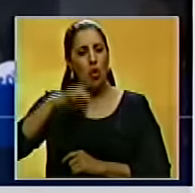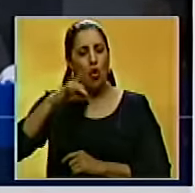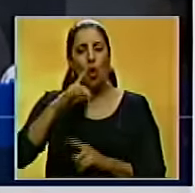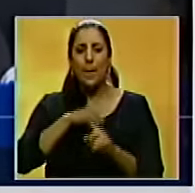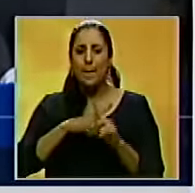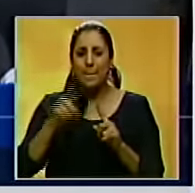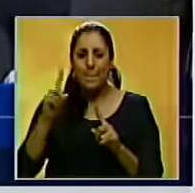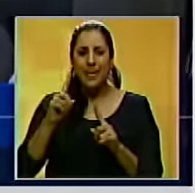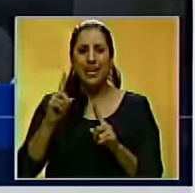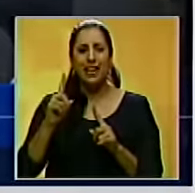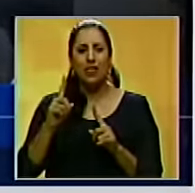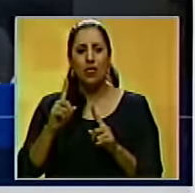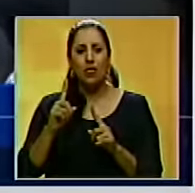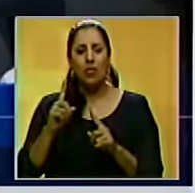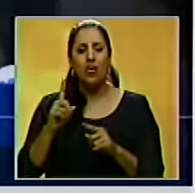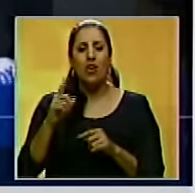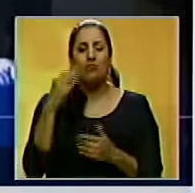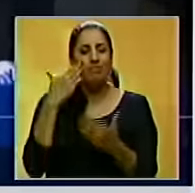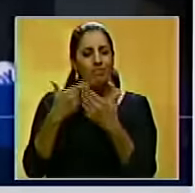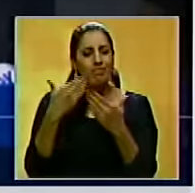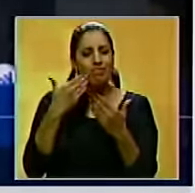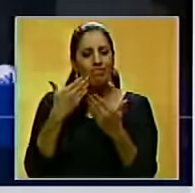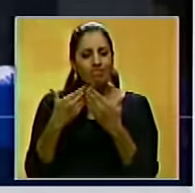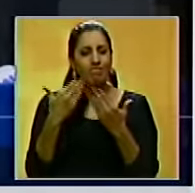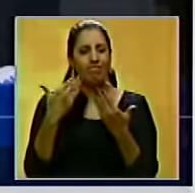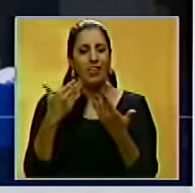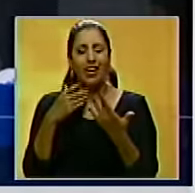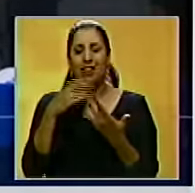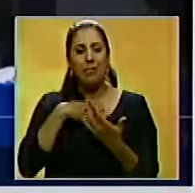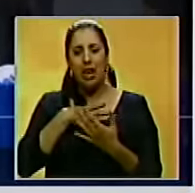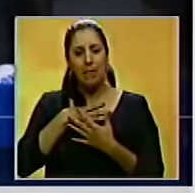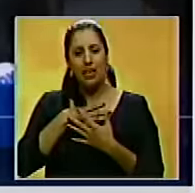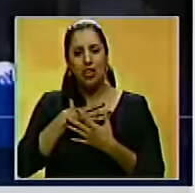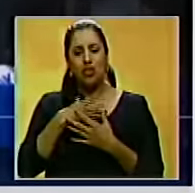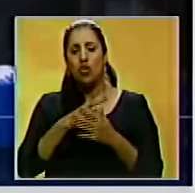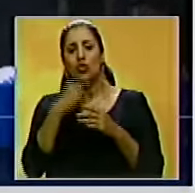pero es evidente que no es para mí.